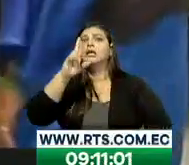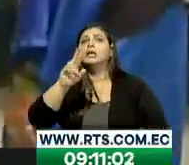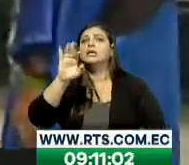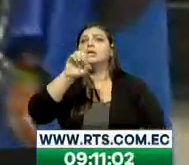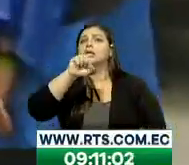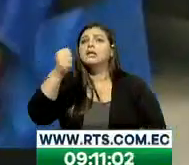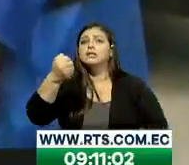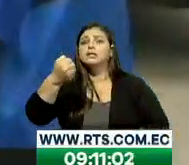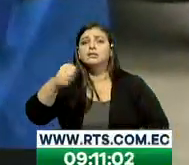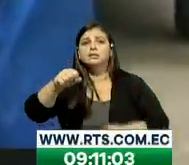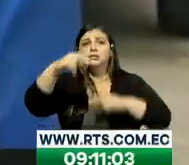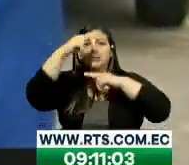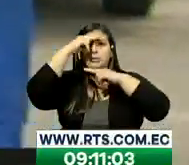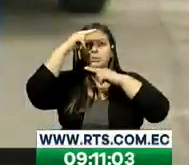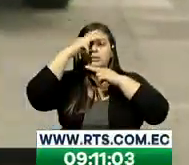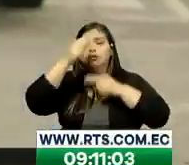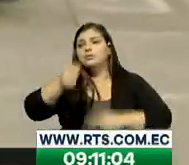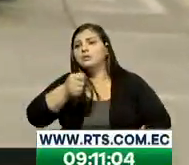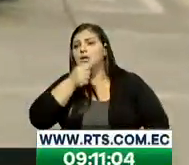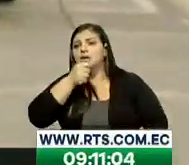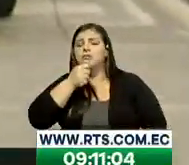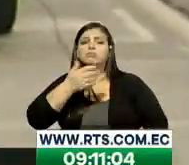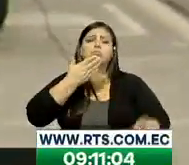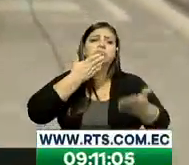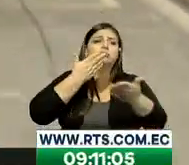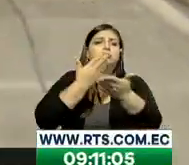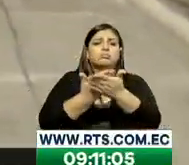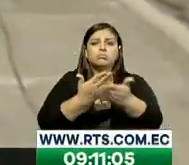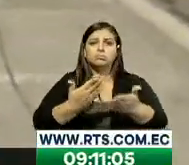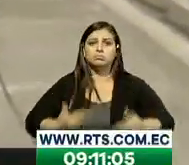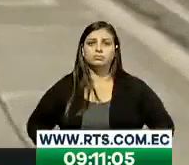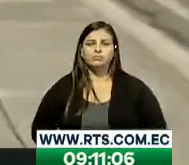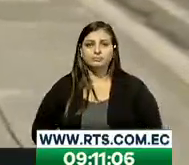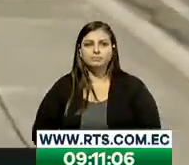este lindo reportaje que nos ha permitido. Gracias. Perfecto, entonces, lo hemos escuchado nosotros, estamos...